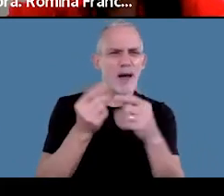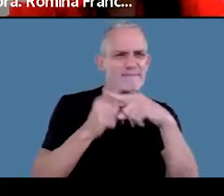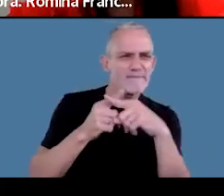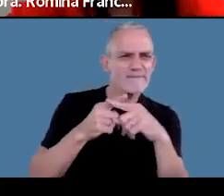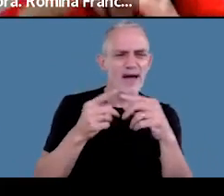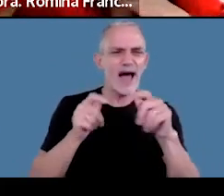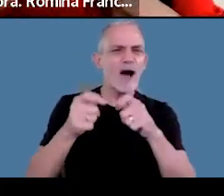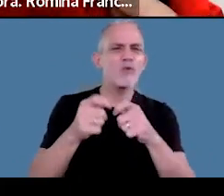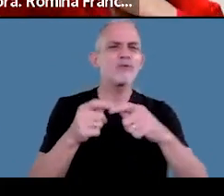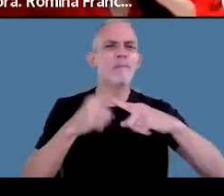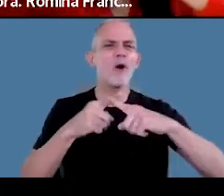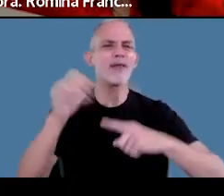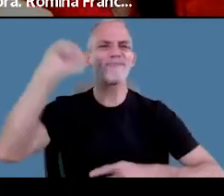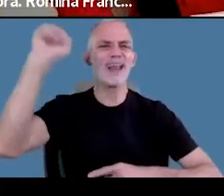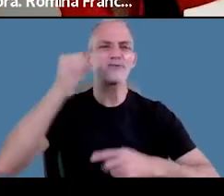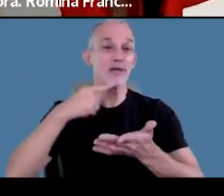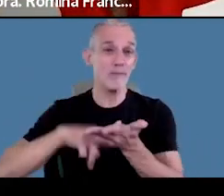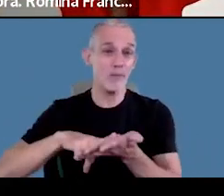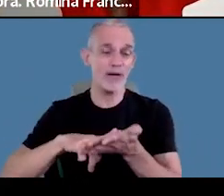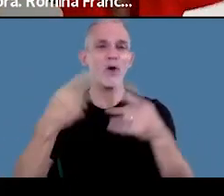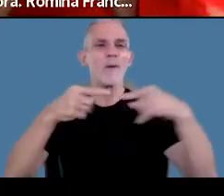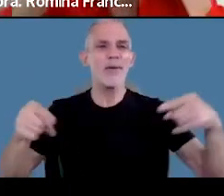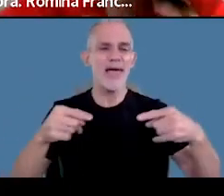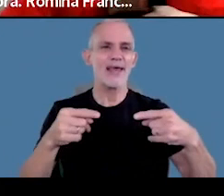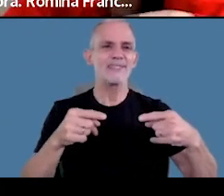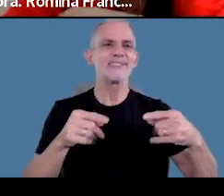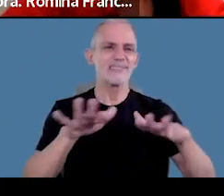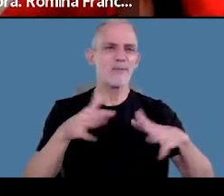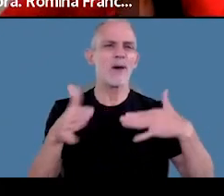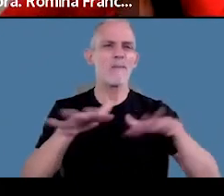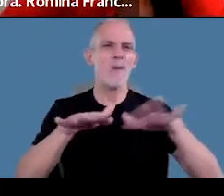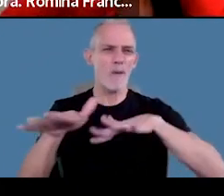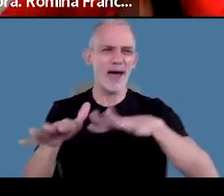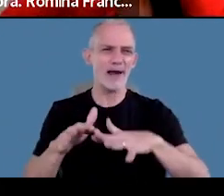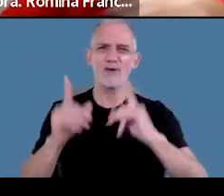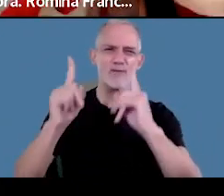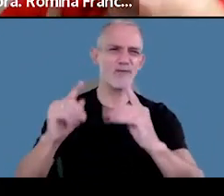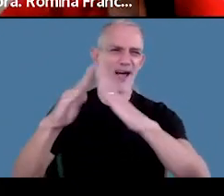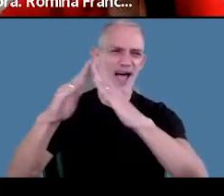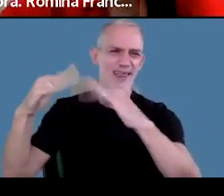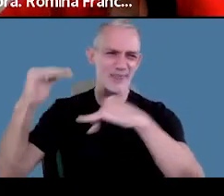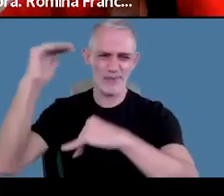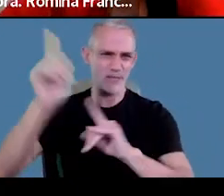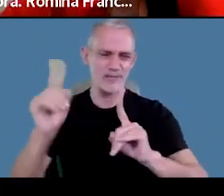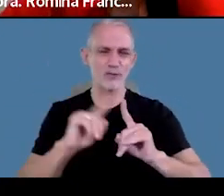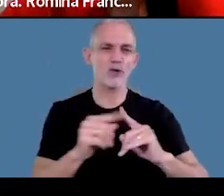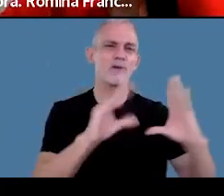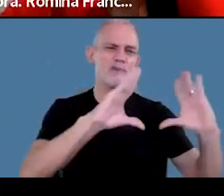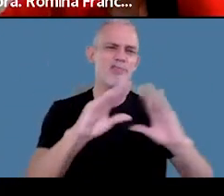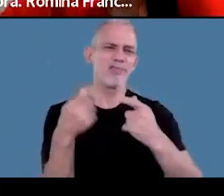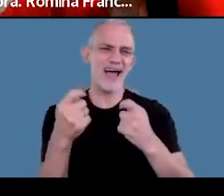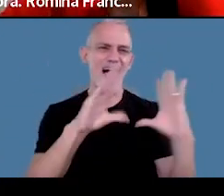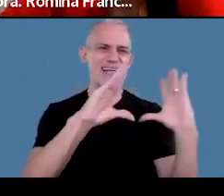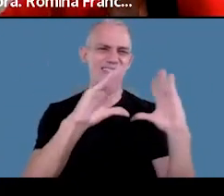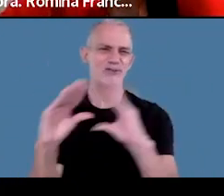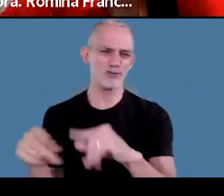inflación impositivo, tenemos los bienes muebles amortizables, que son los que sufren este desgaste,